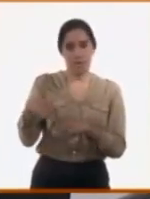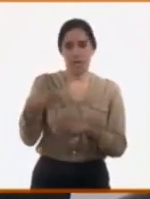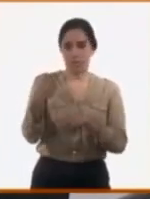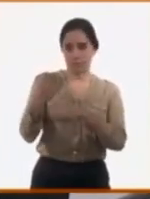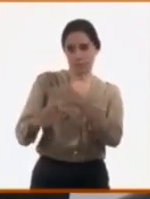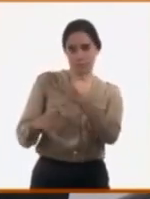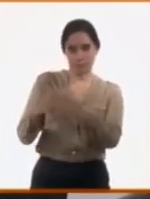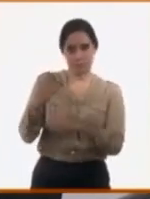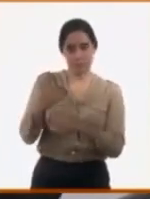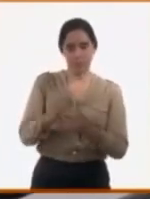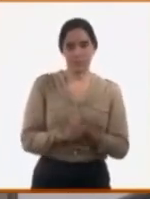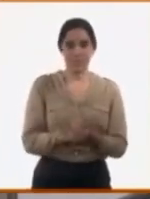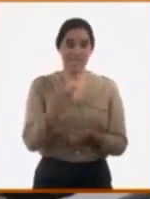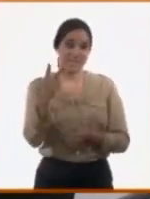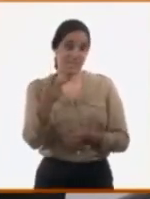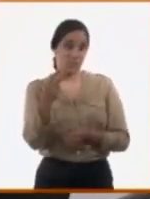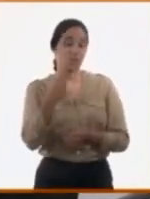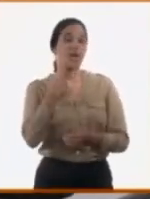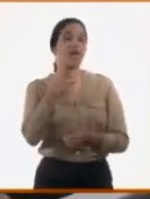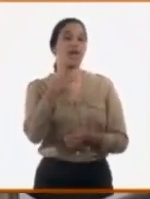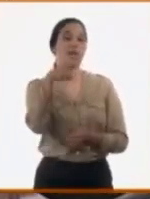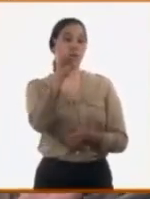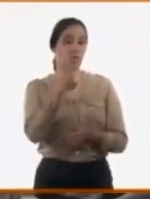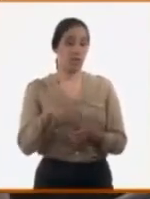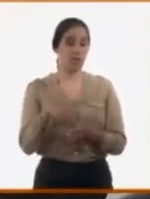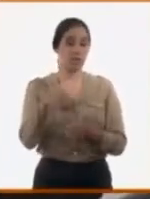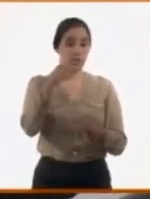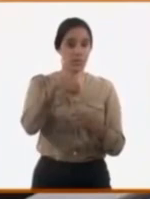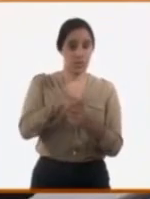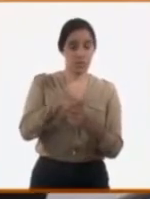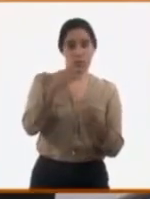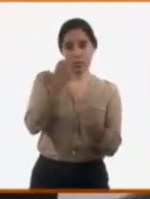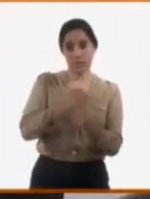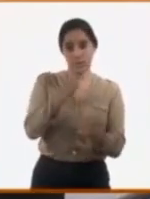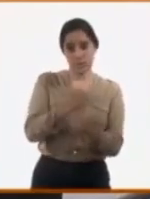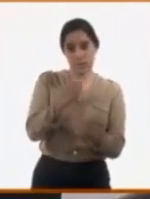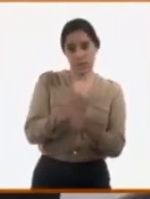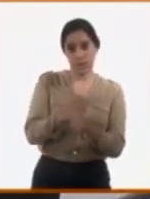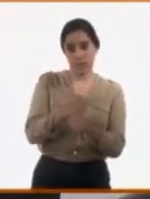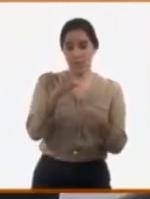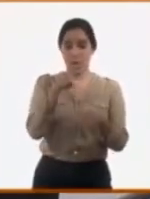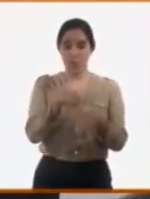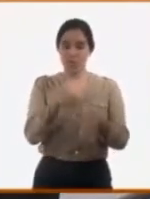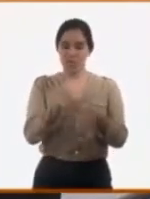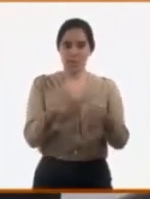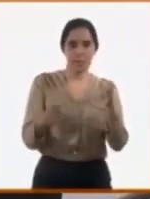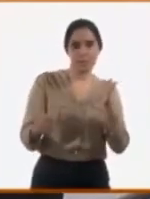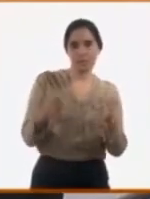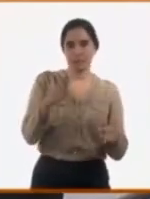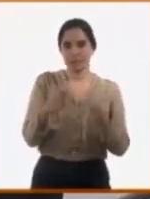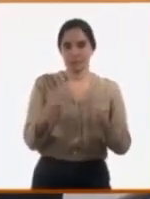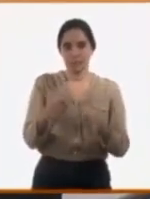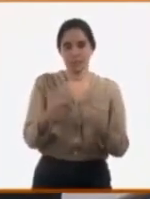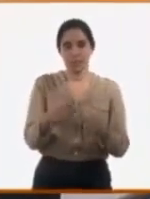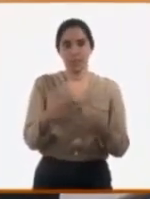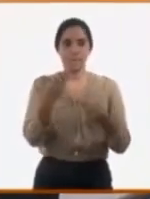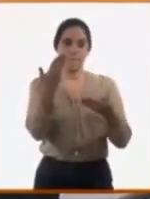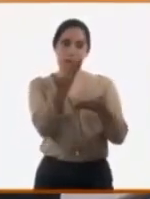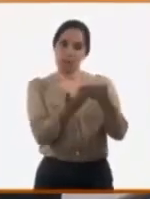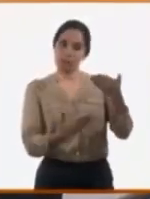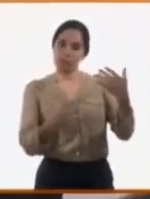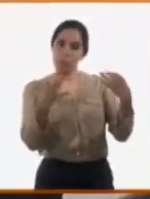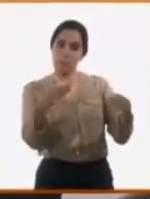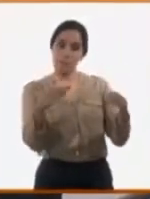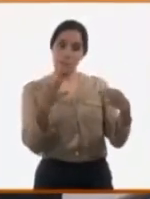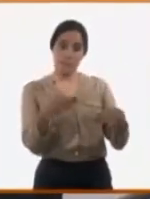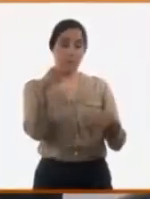segundo lugar estamos evaluando que cuando el tiempo de trabajo que está establecido en los documentos eh para los planes de estudio puede